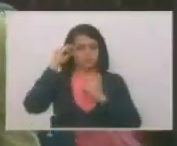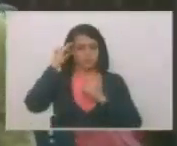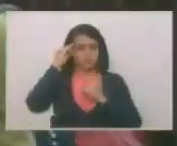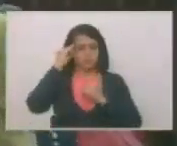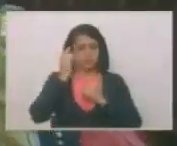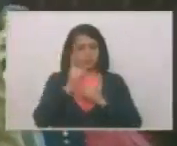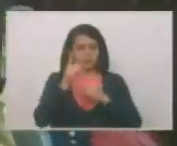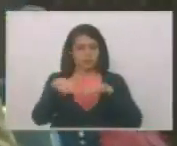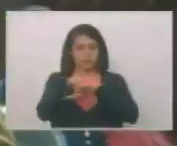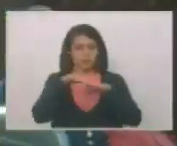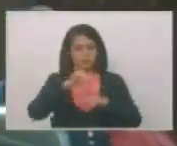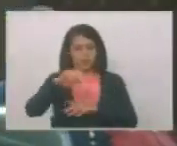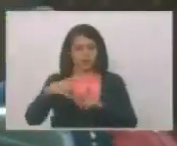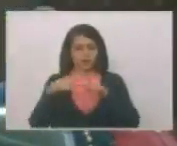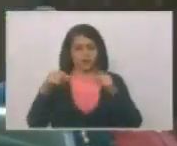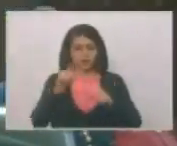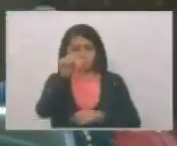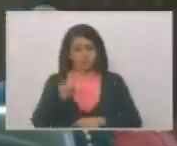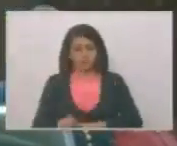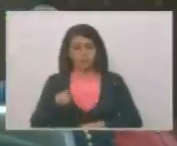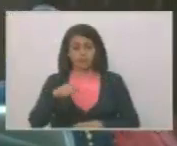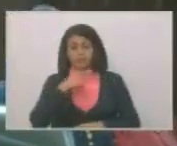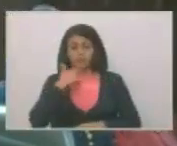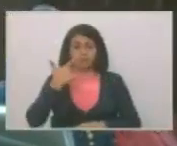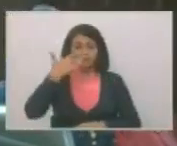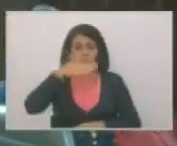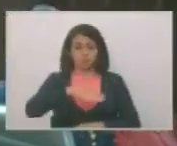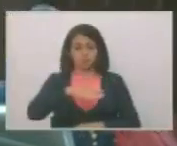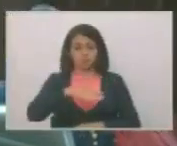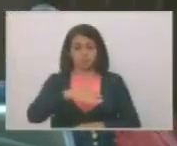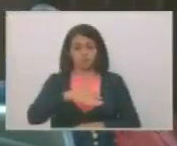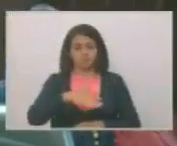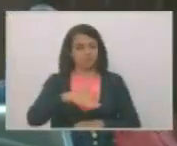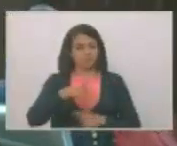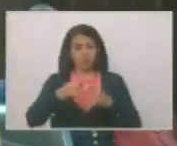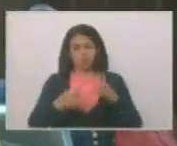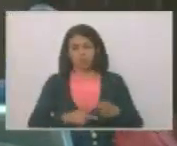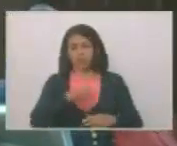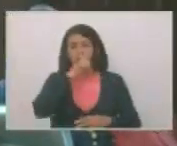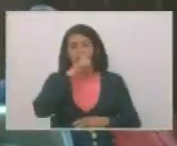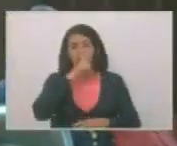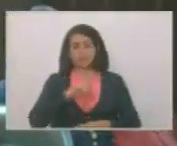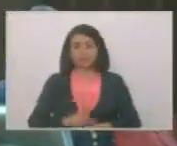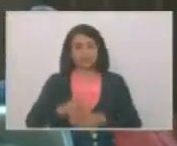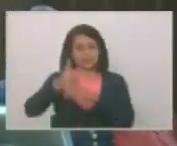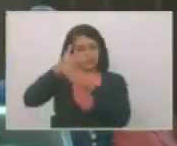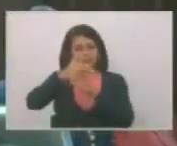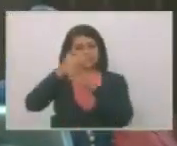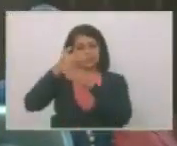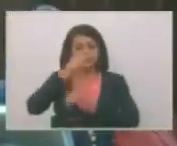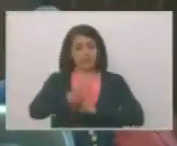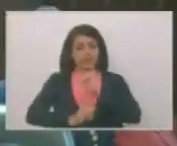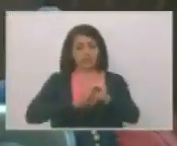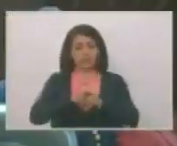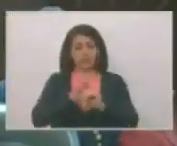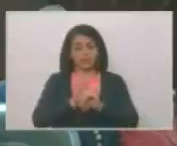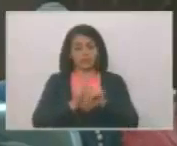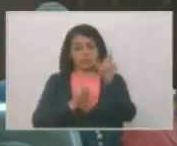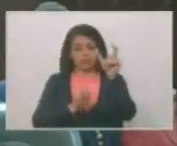ministro japonés recién fallecido en una circunstancia terrible, víctima del terrorismo internacional,